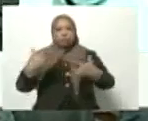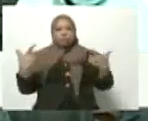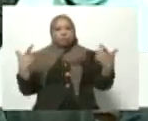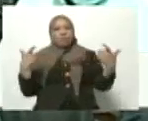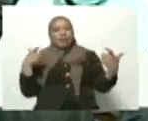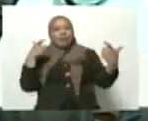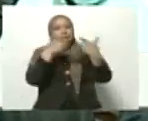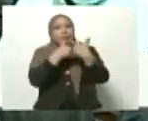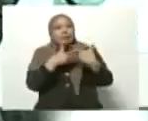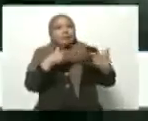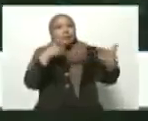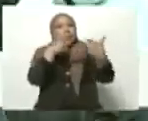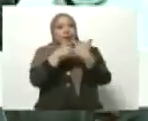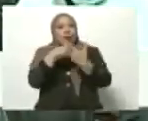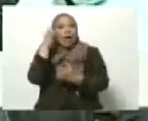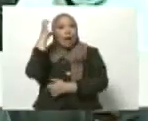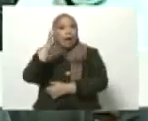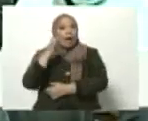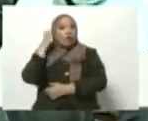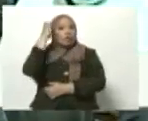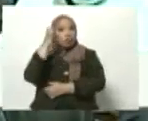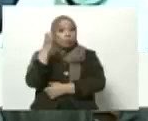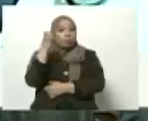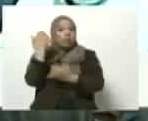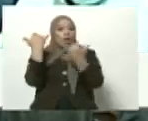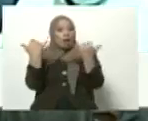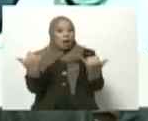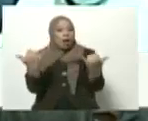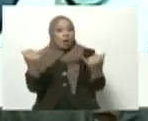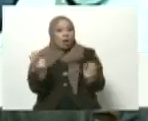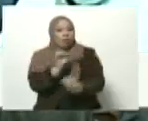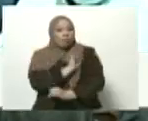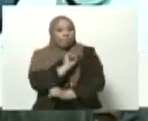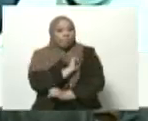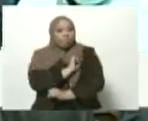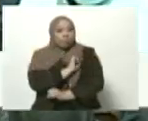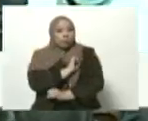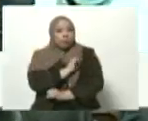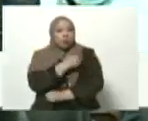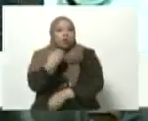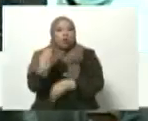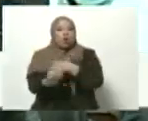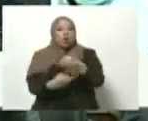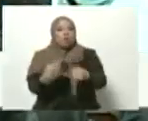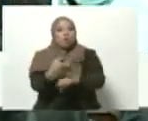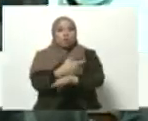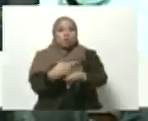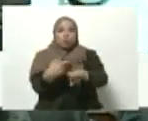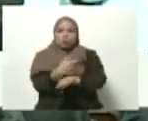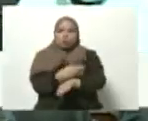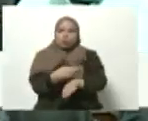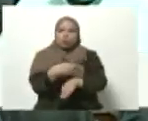que permitió la creación del Consejo de Seguridad Nacional de Estados Unidos en el